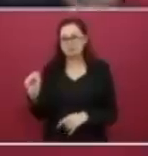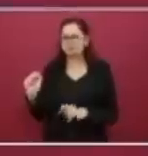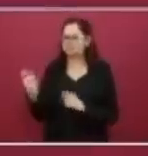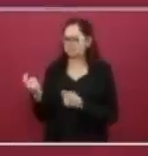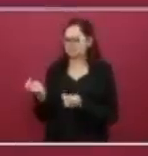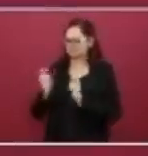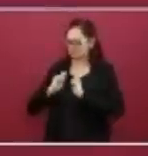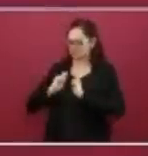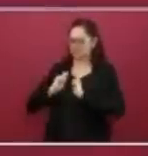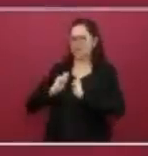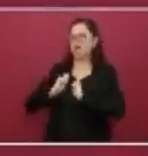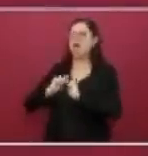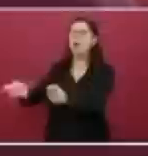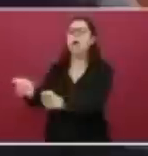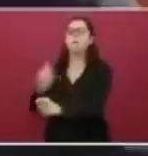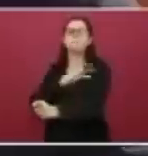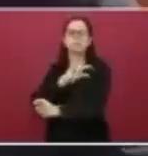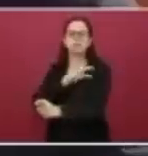particulares